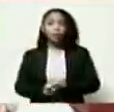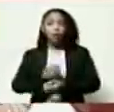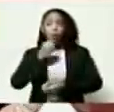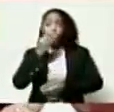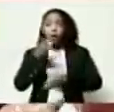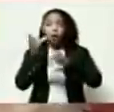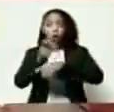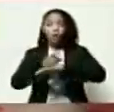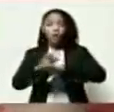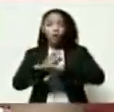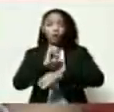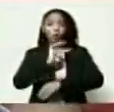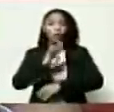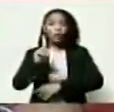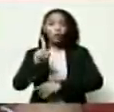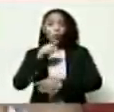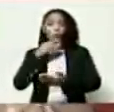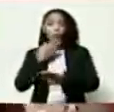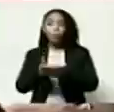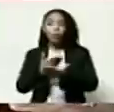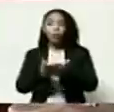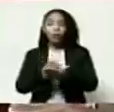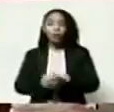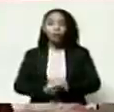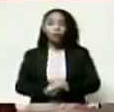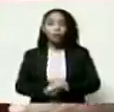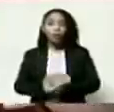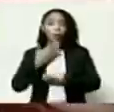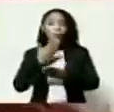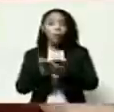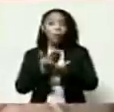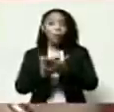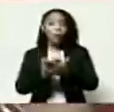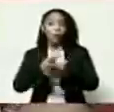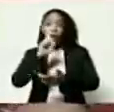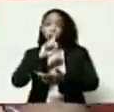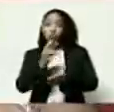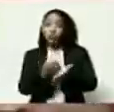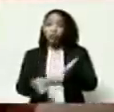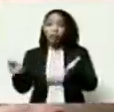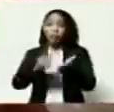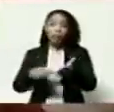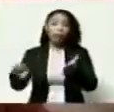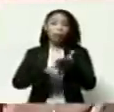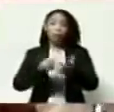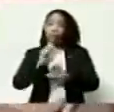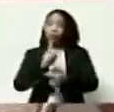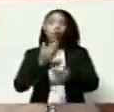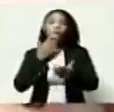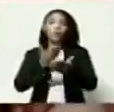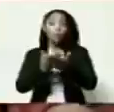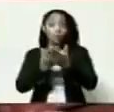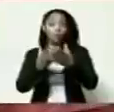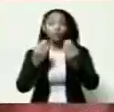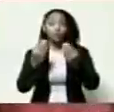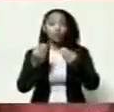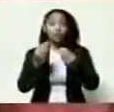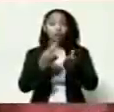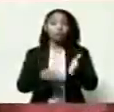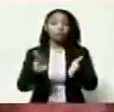gobierno, 41 propuestas. Propuestas de las que no se repiten, ¿no? Porque hay muchas que están